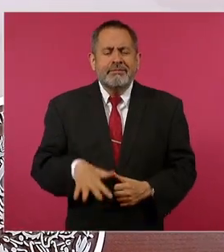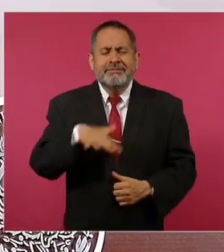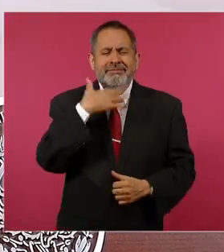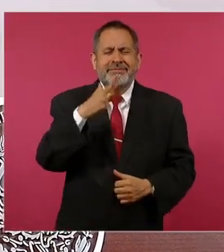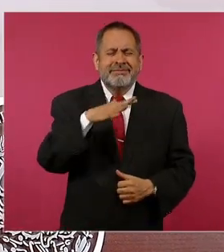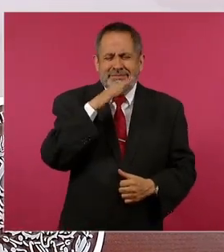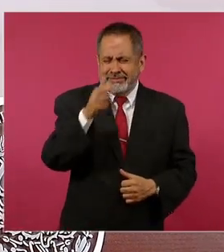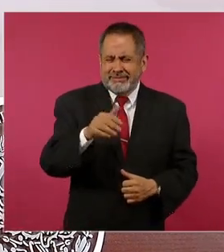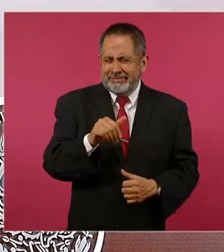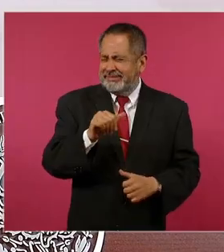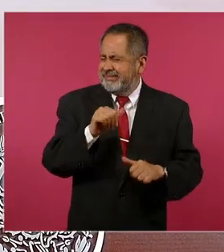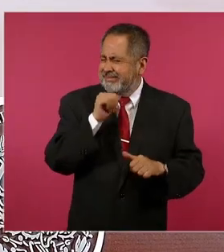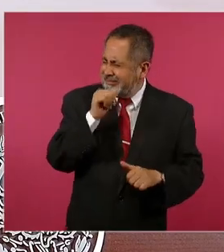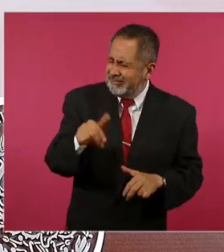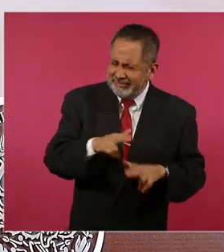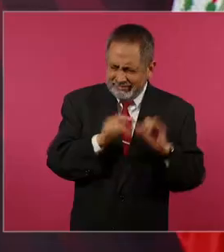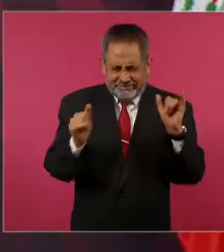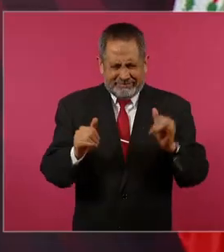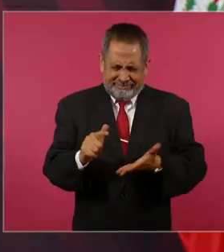incorruptible,